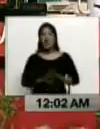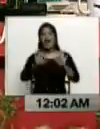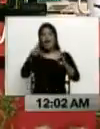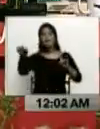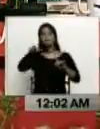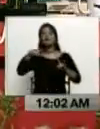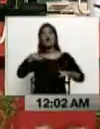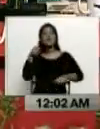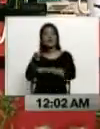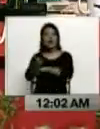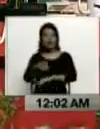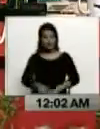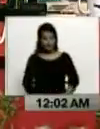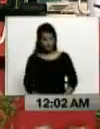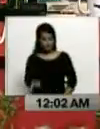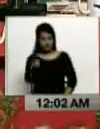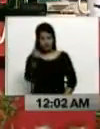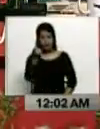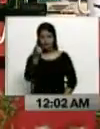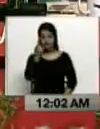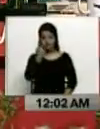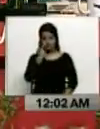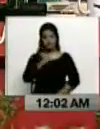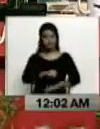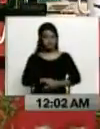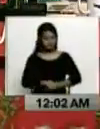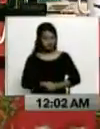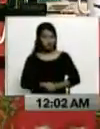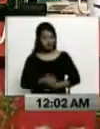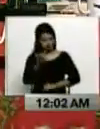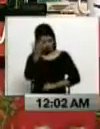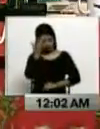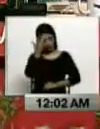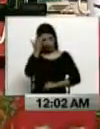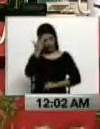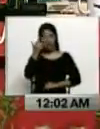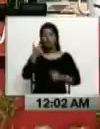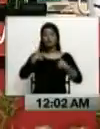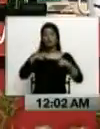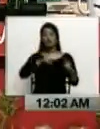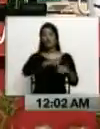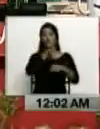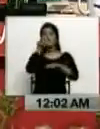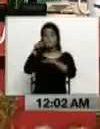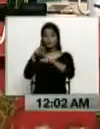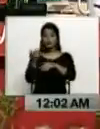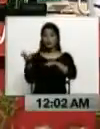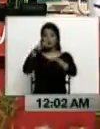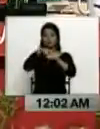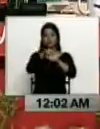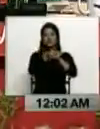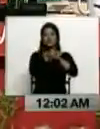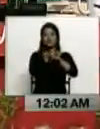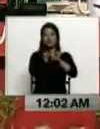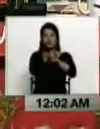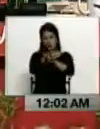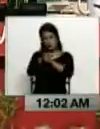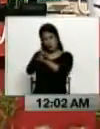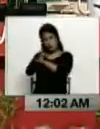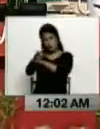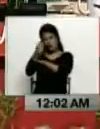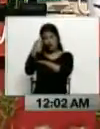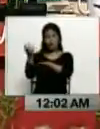feria y todos iban obligados pónganse a creer yo me monté en un tanque que estaba ahí